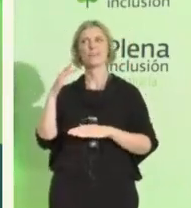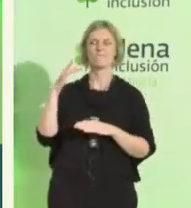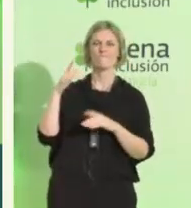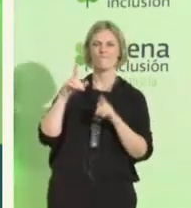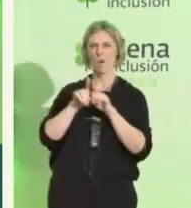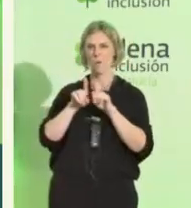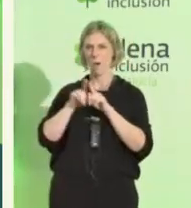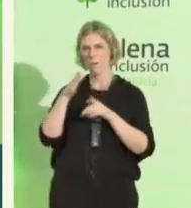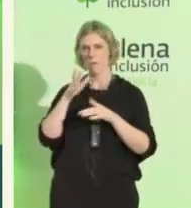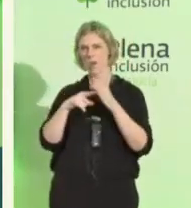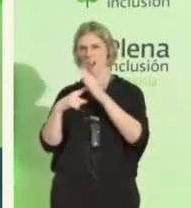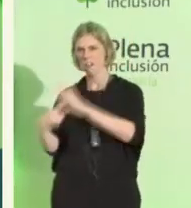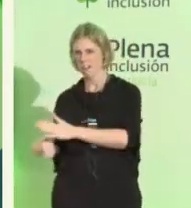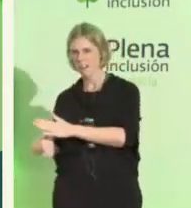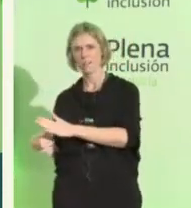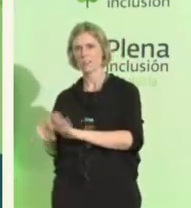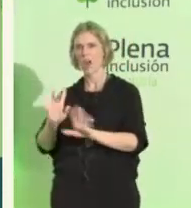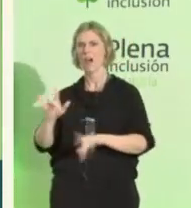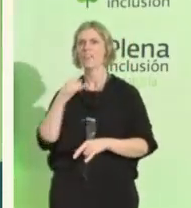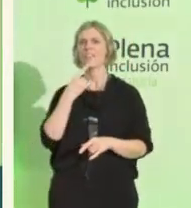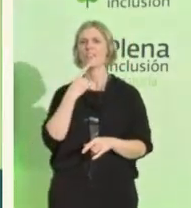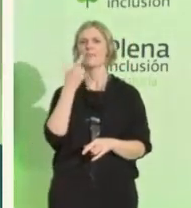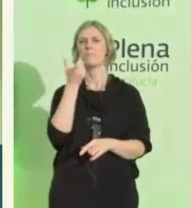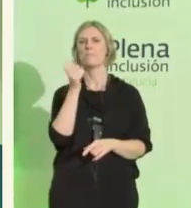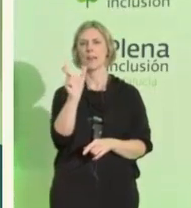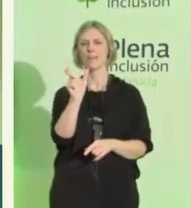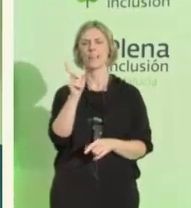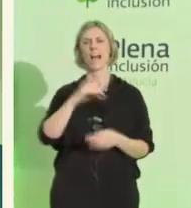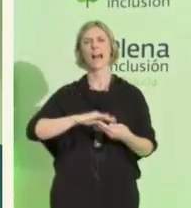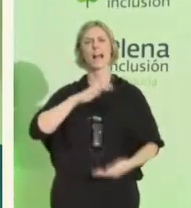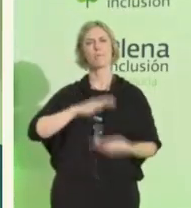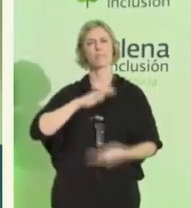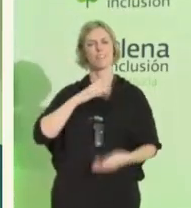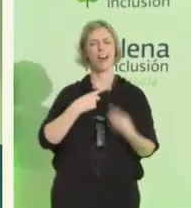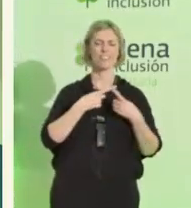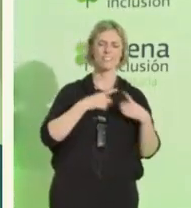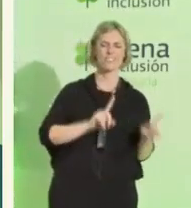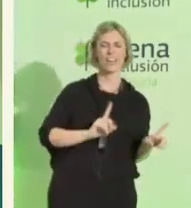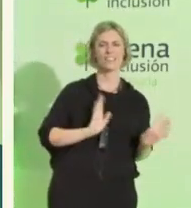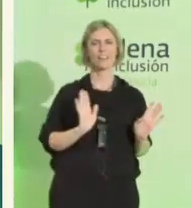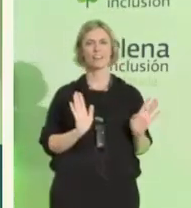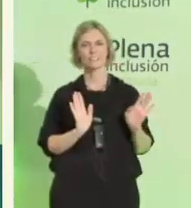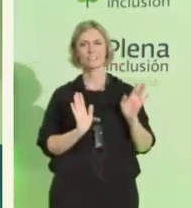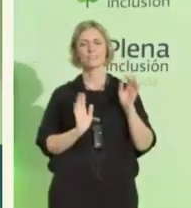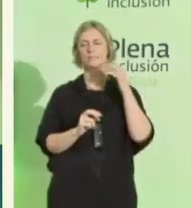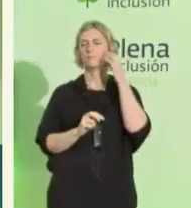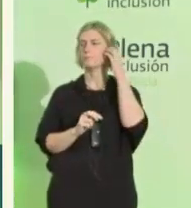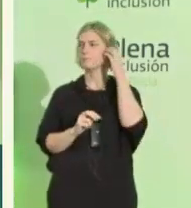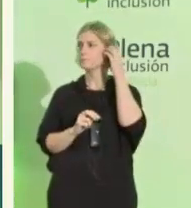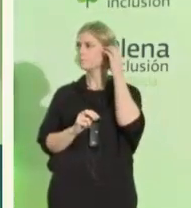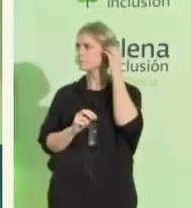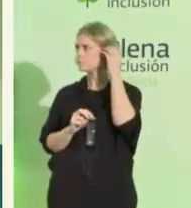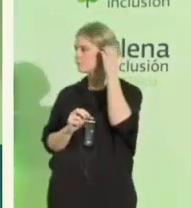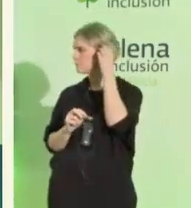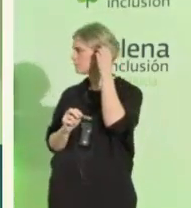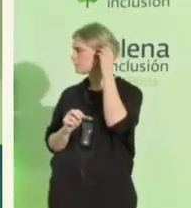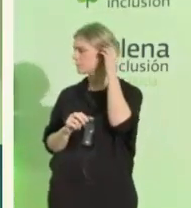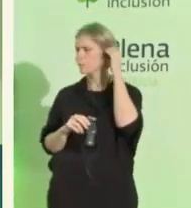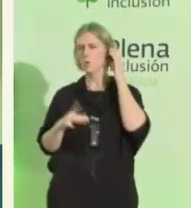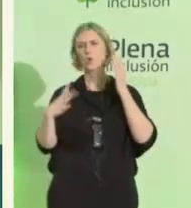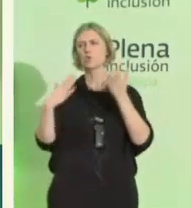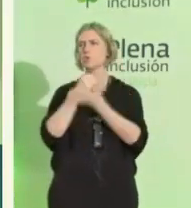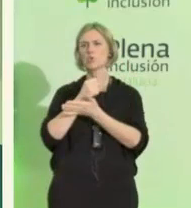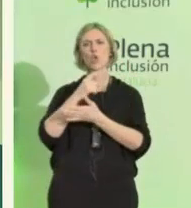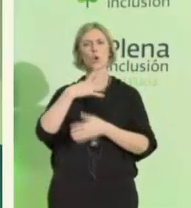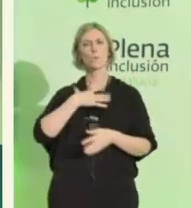capacidad de también todo podemos hacer muchas cosas